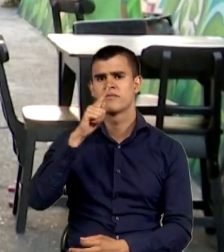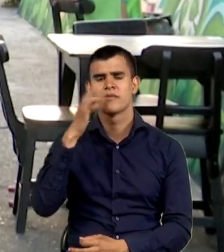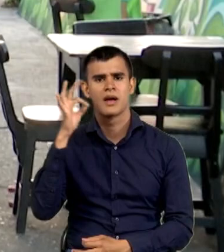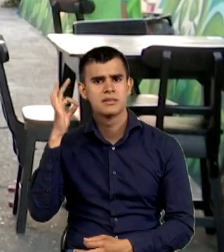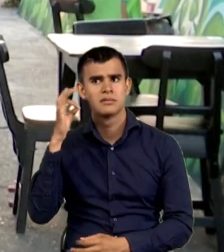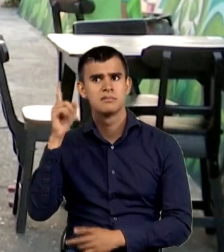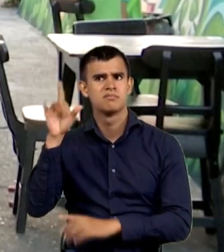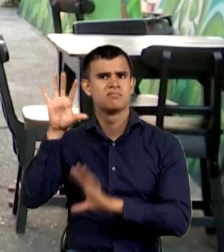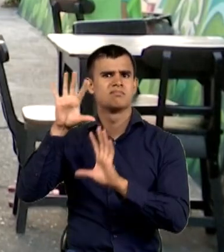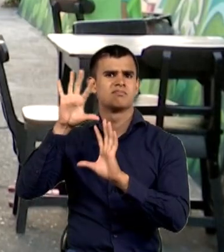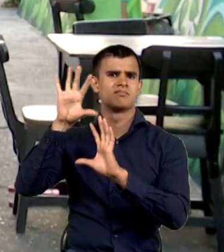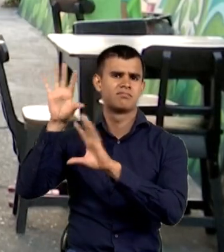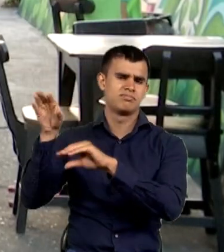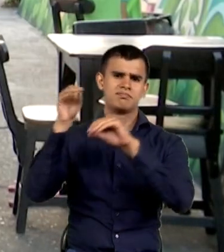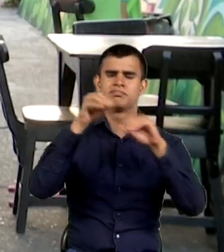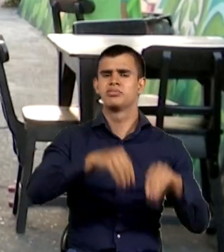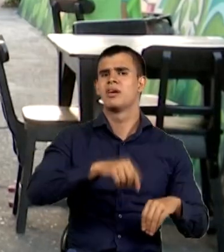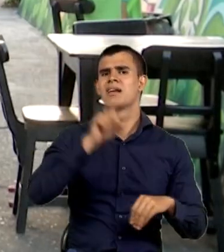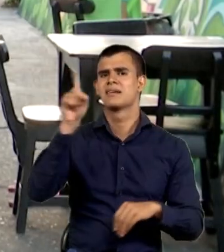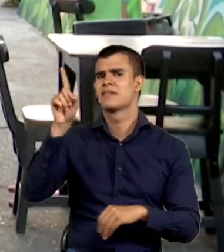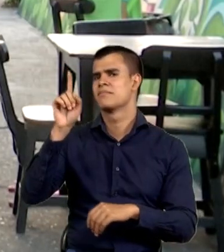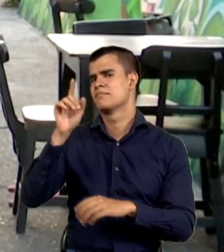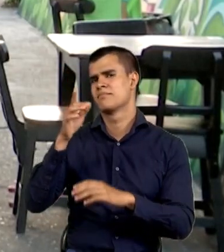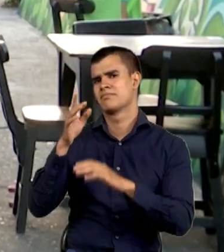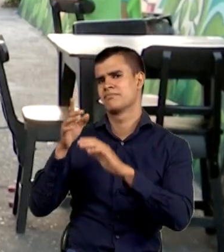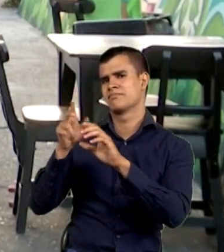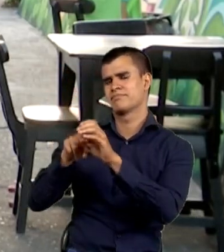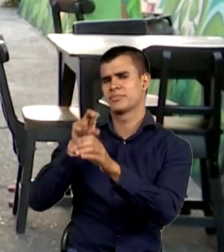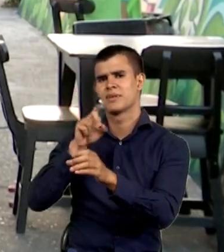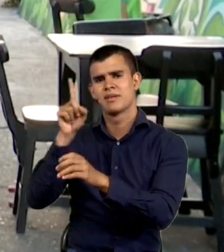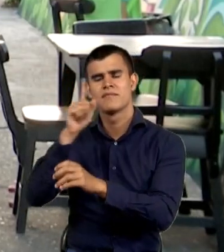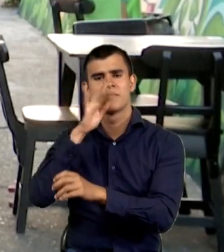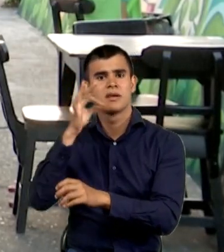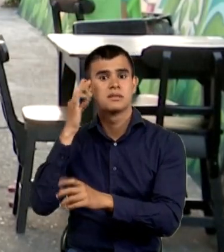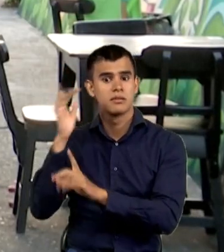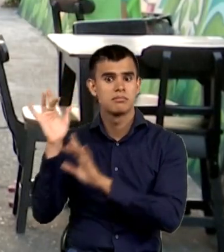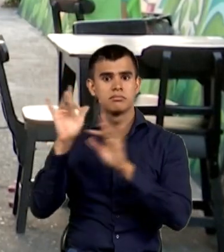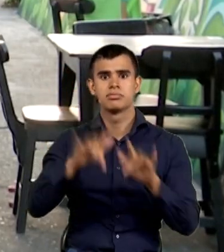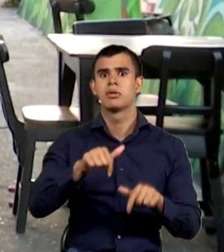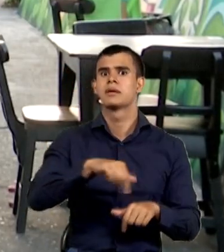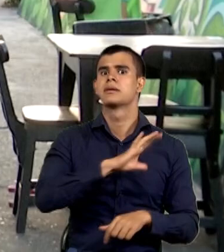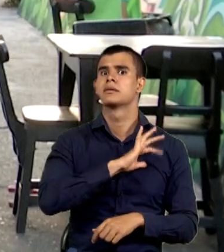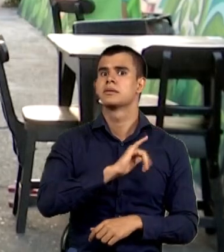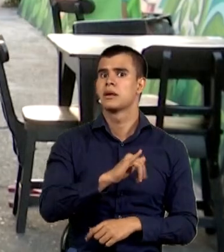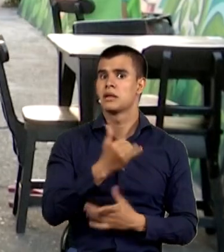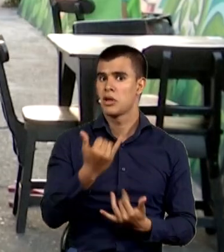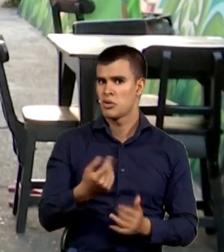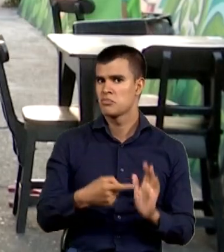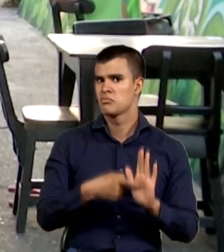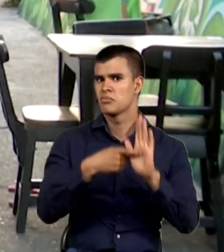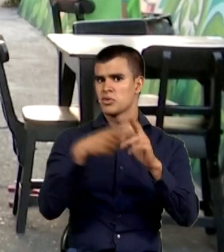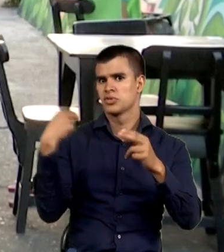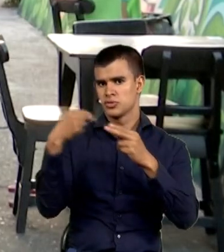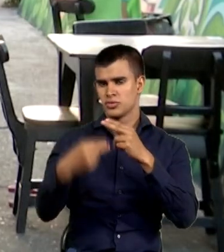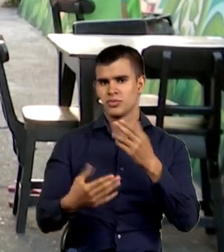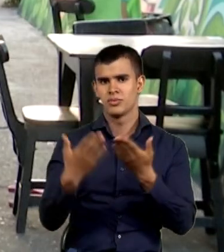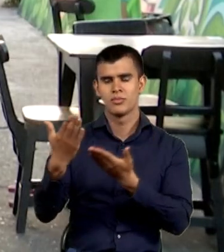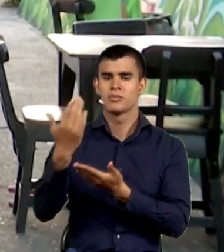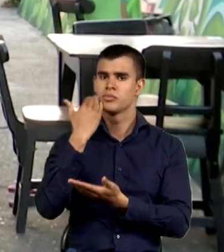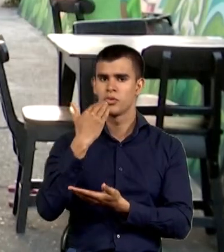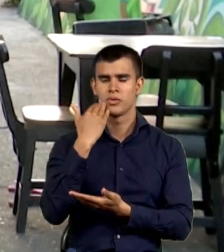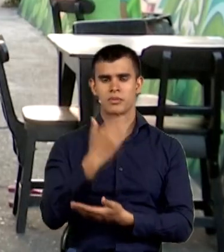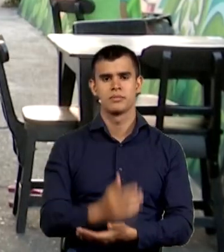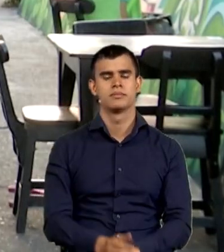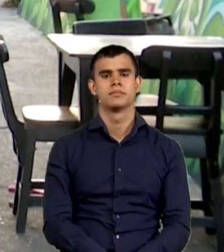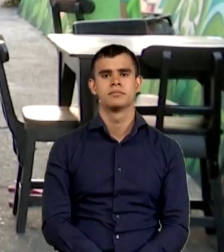el mundo a través de la música. En ese andar y tras la pasión por los sonidos negros de la salsa, llegó a la sucursal del cielo. Veamos la